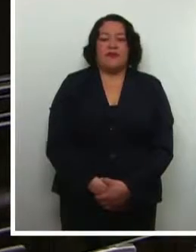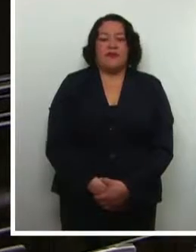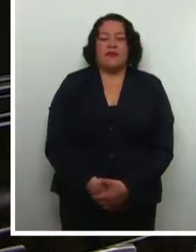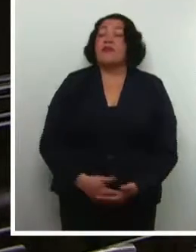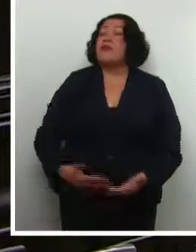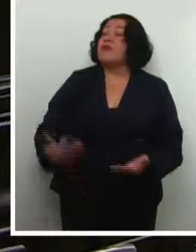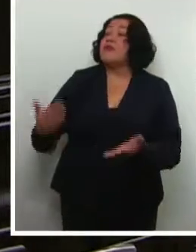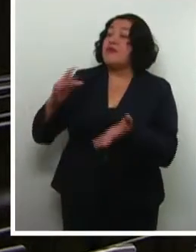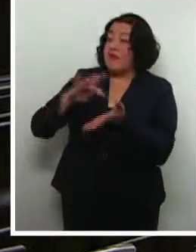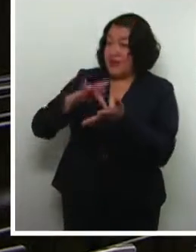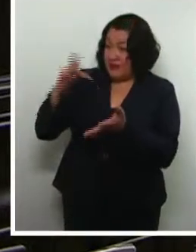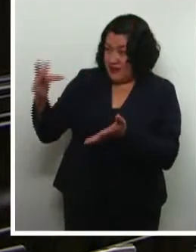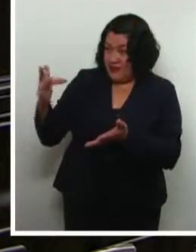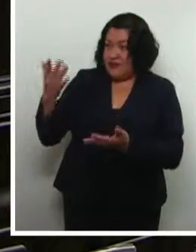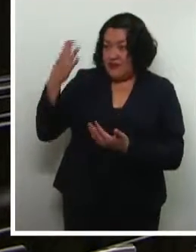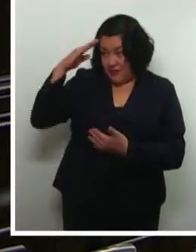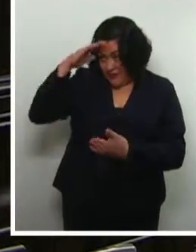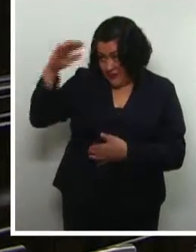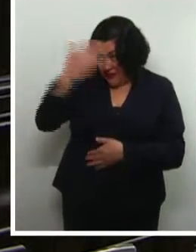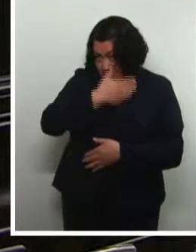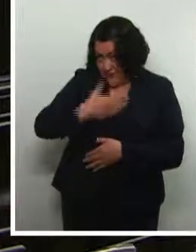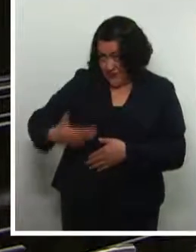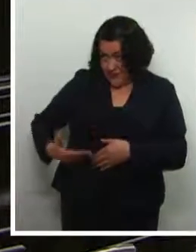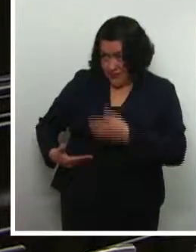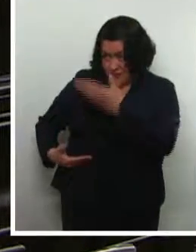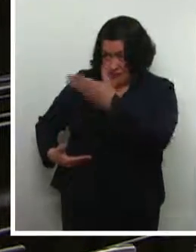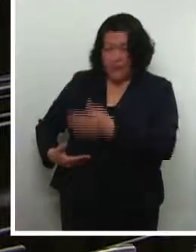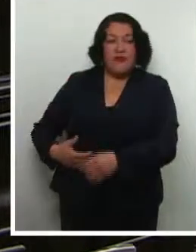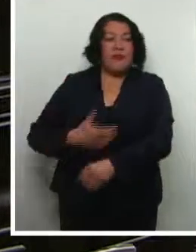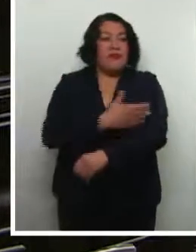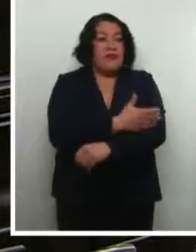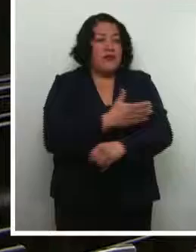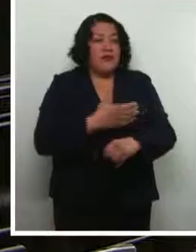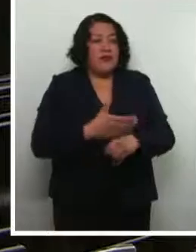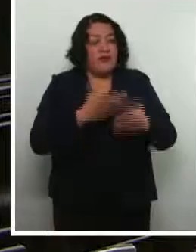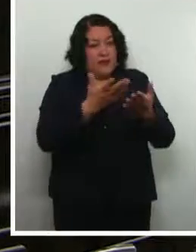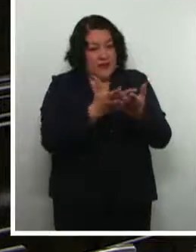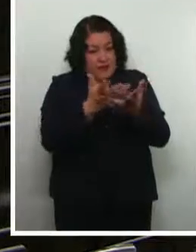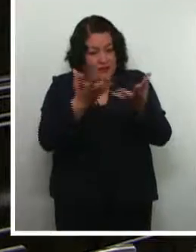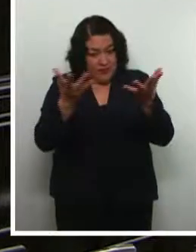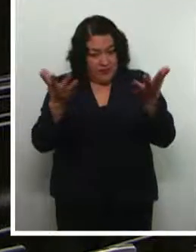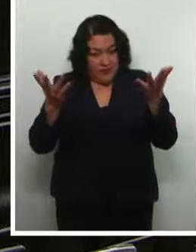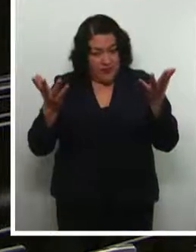Gracias. Señor presidente, compañeras y compañeros